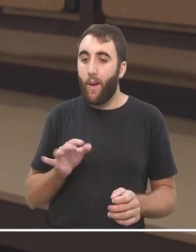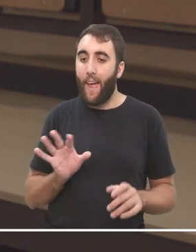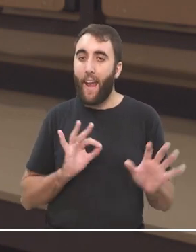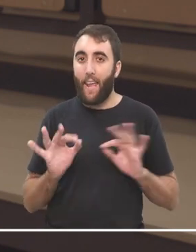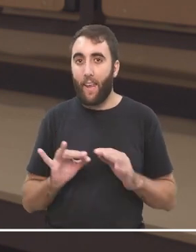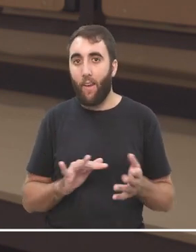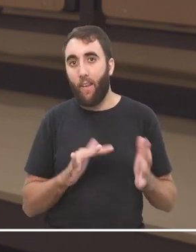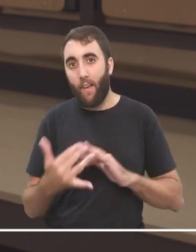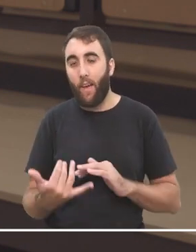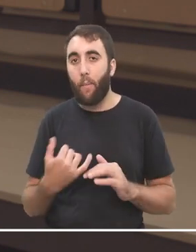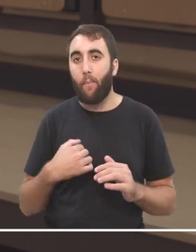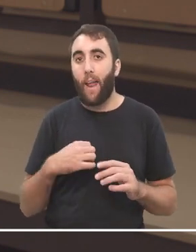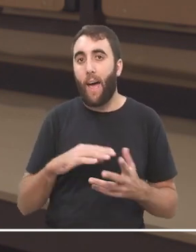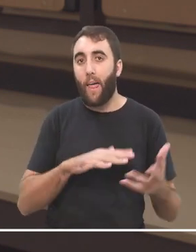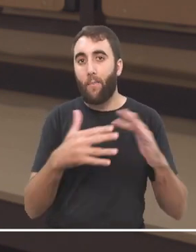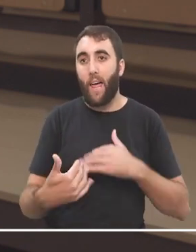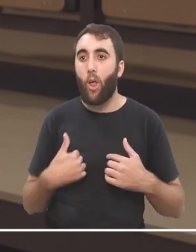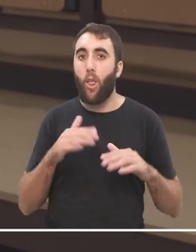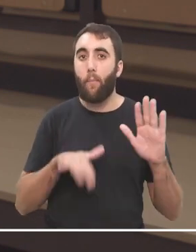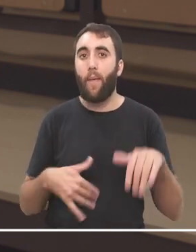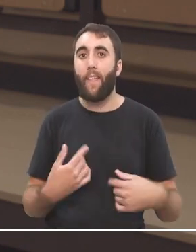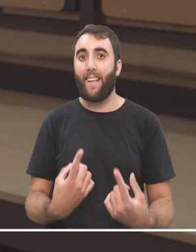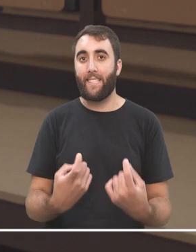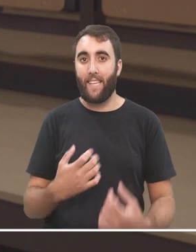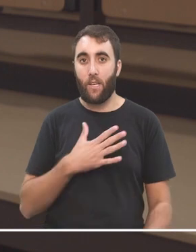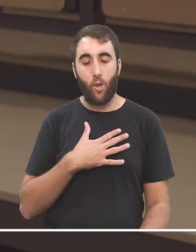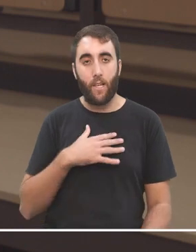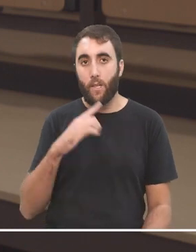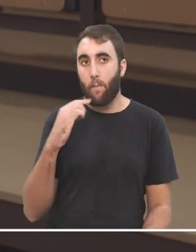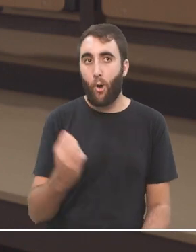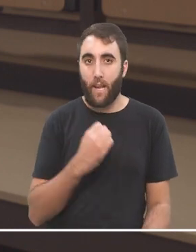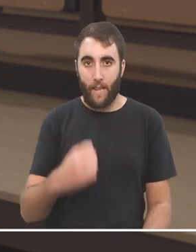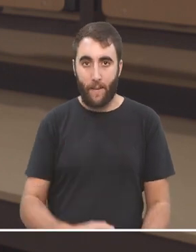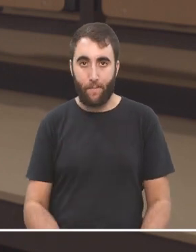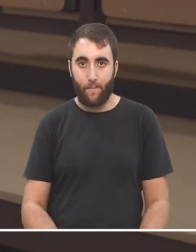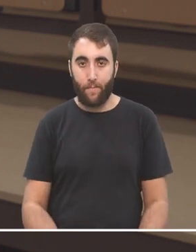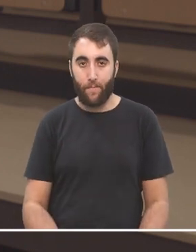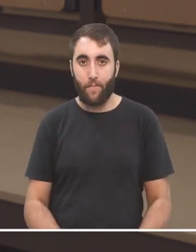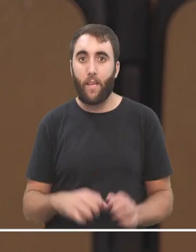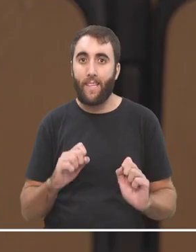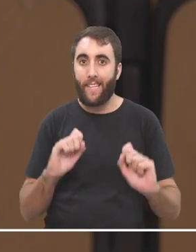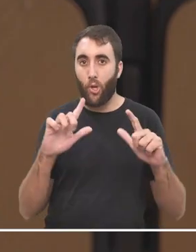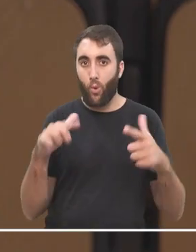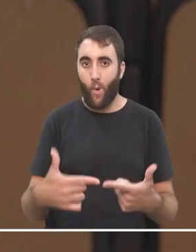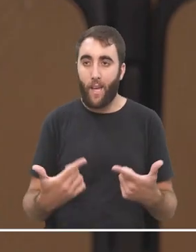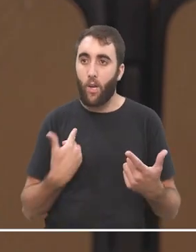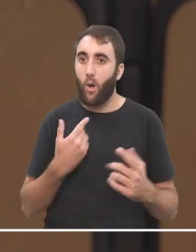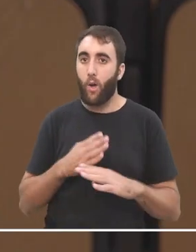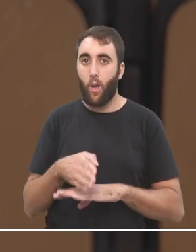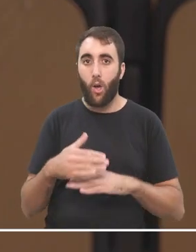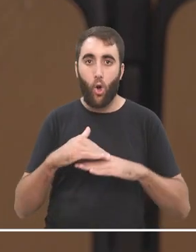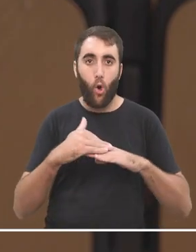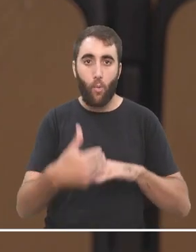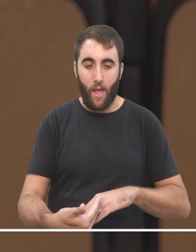para adaptarlos a nuestras necesidades es crucial. No tener acceso a una